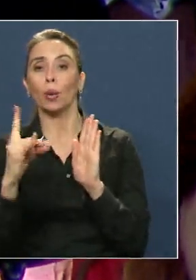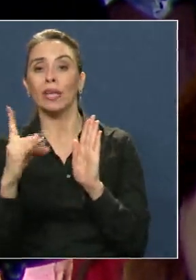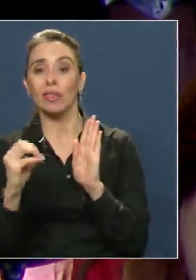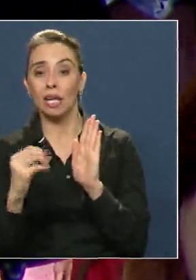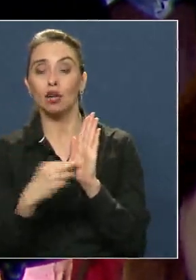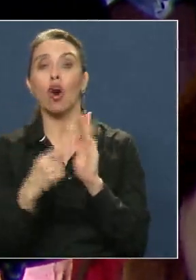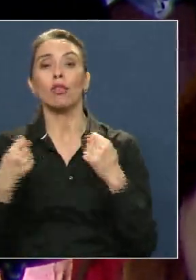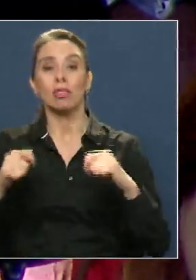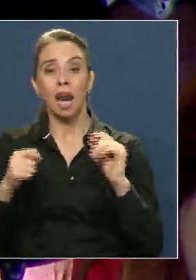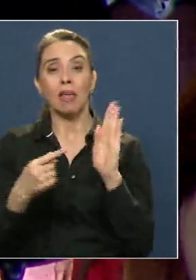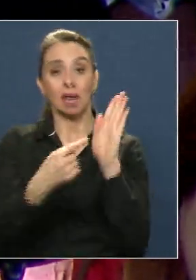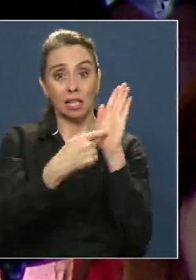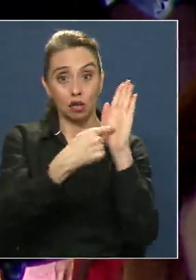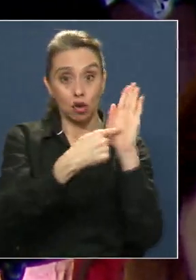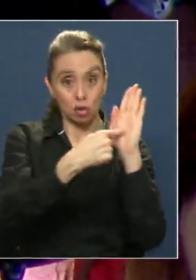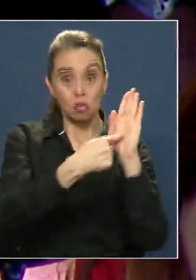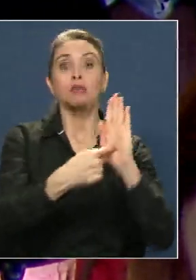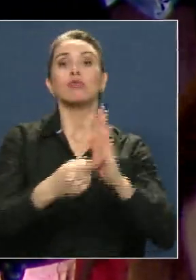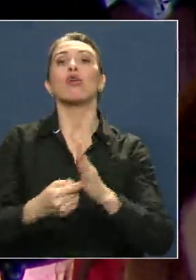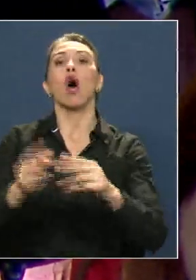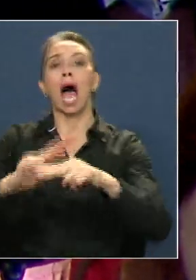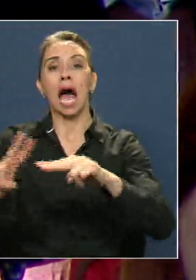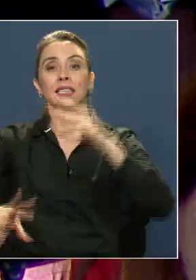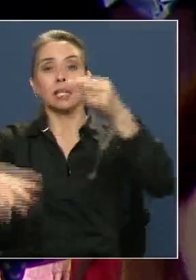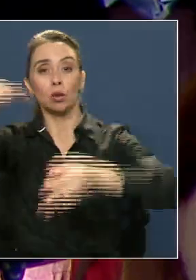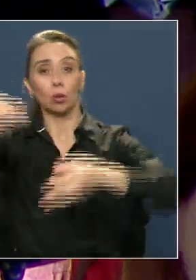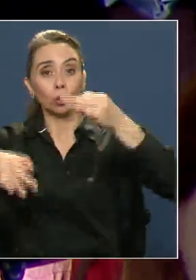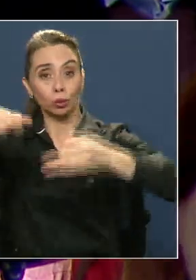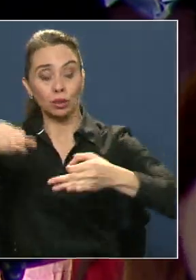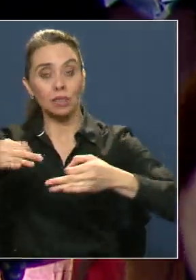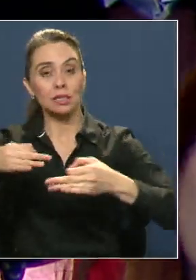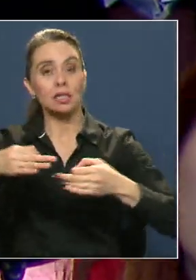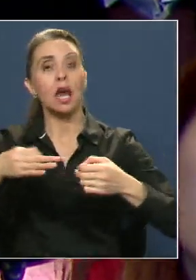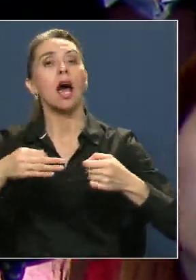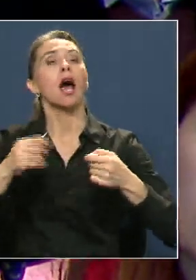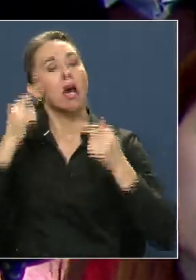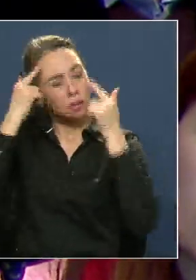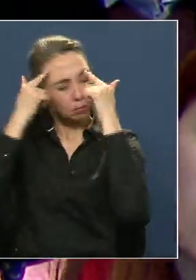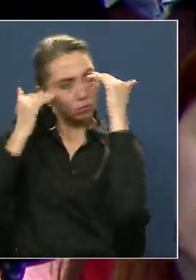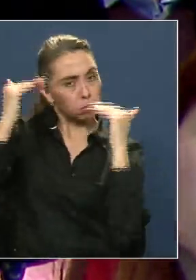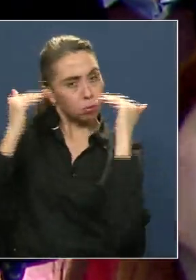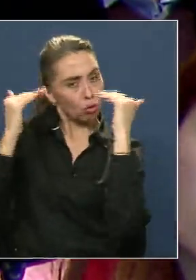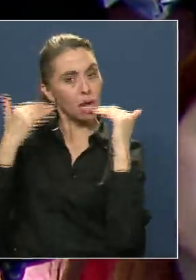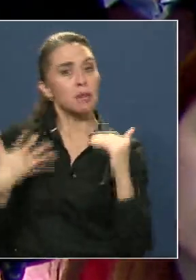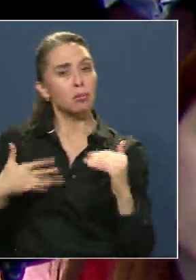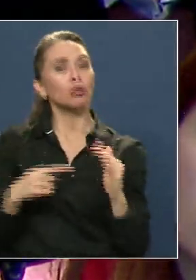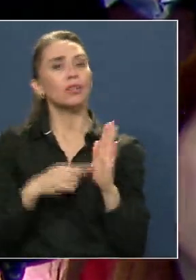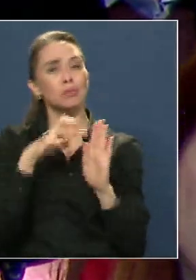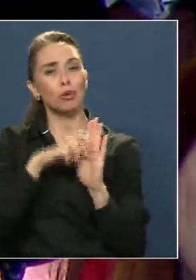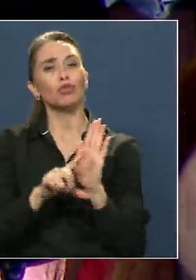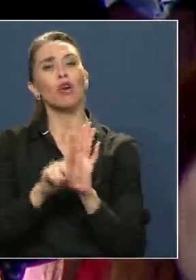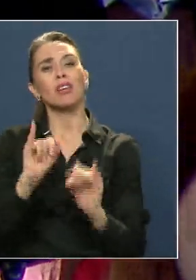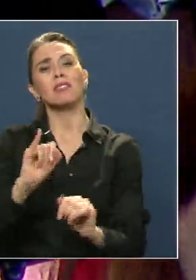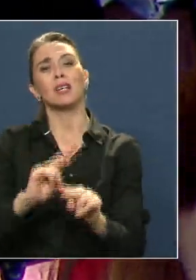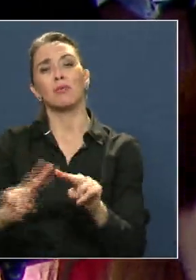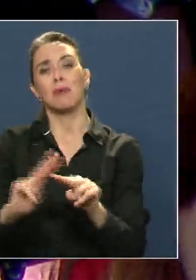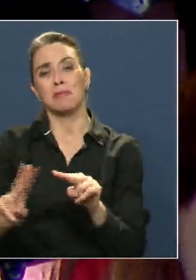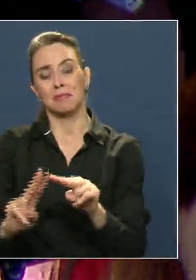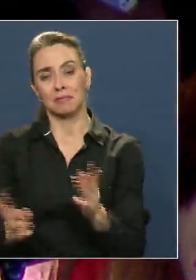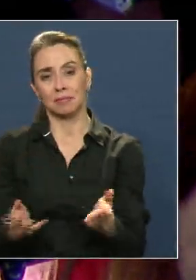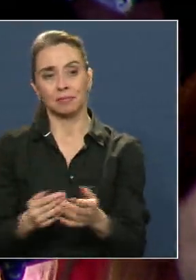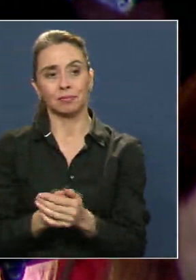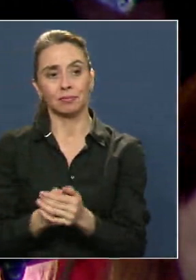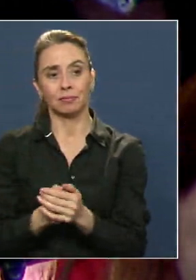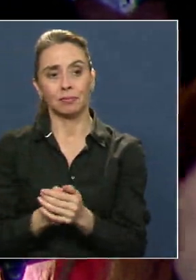intenta impartir justicia, me parece que es algo que vale la pena hacer en este proyecto de ley. Y